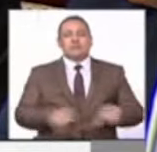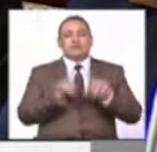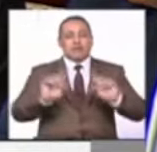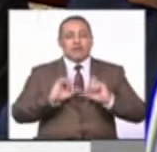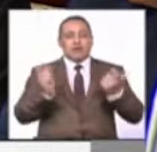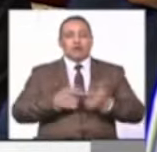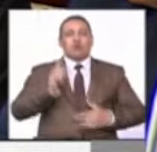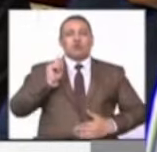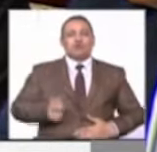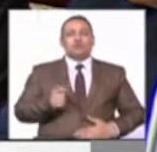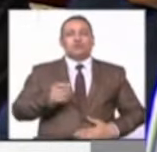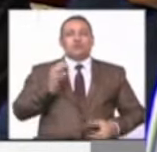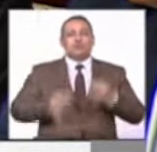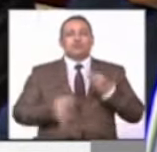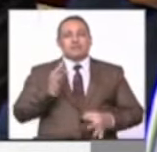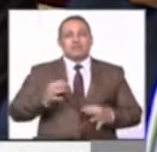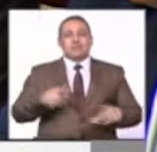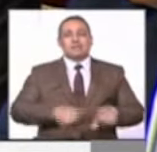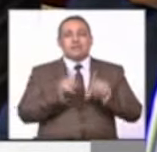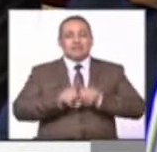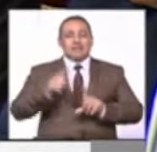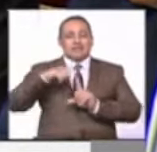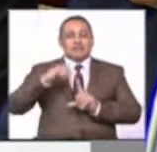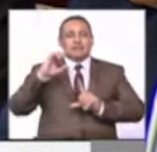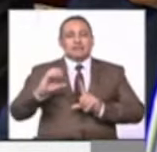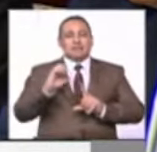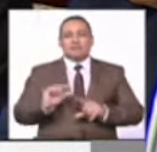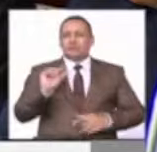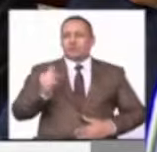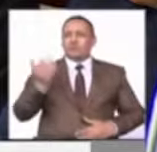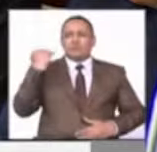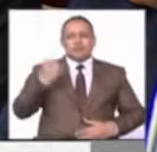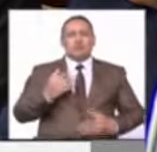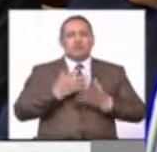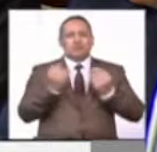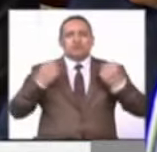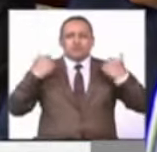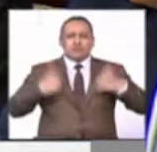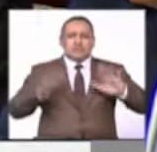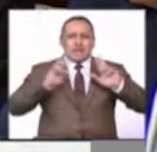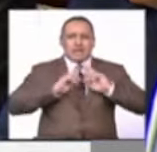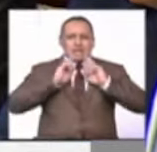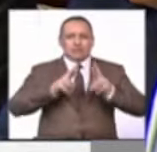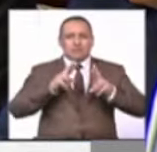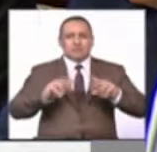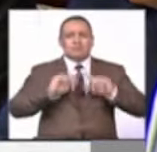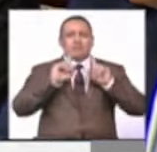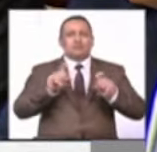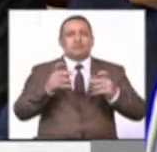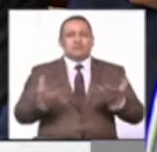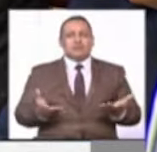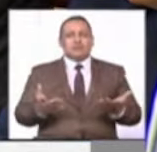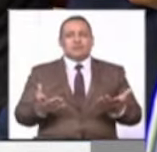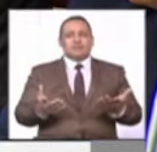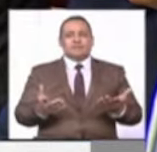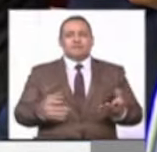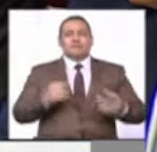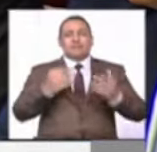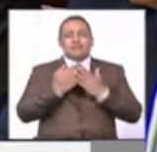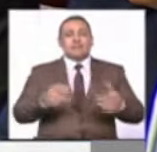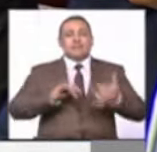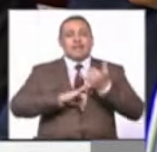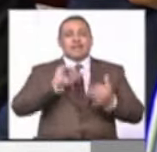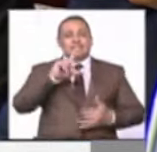Corte Suprema de Justicia y el tribunal constitucional hace mucho que ya nos dieron la respuesta a esta pregunta la sala